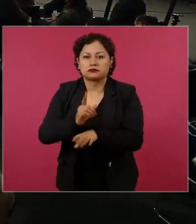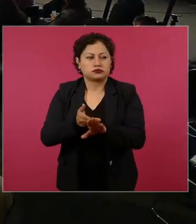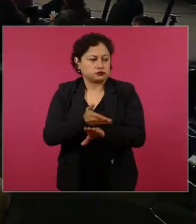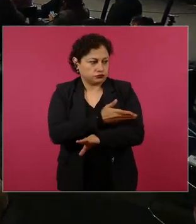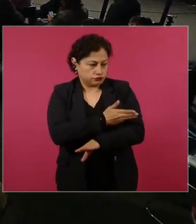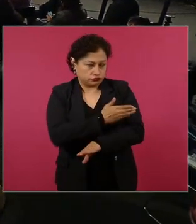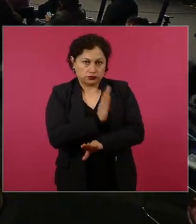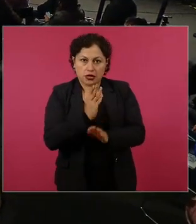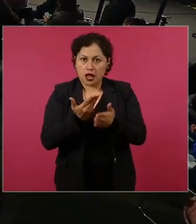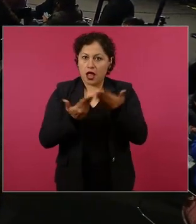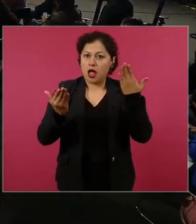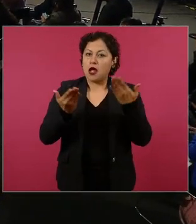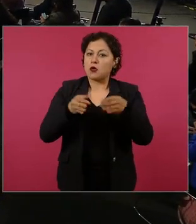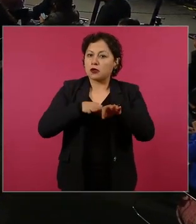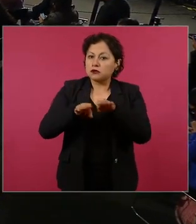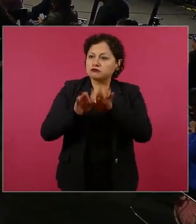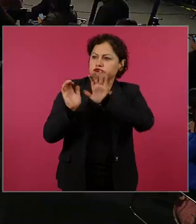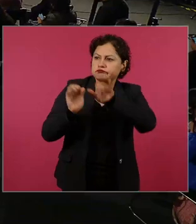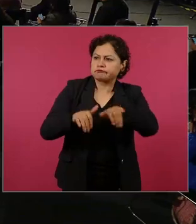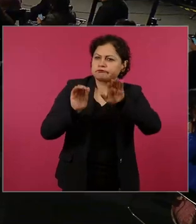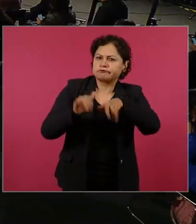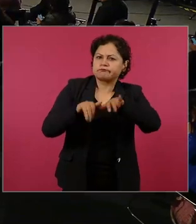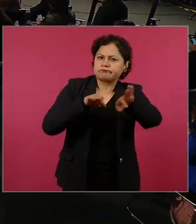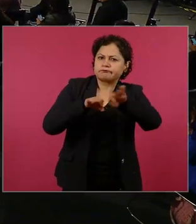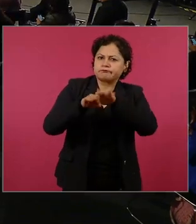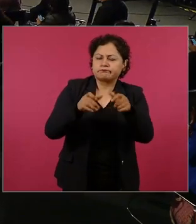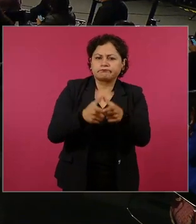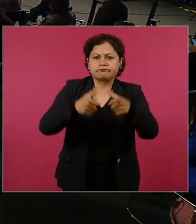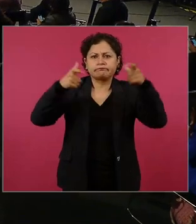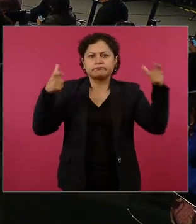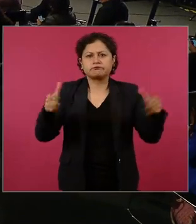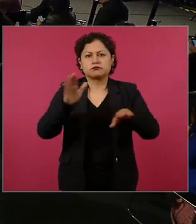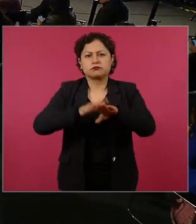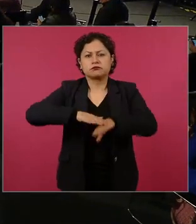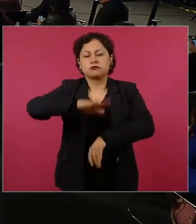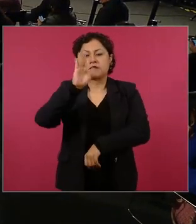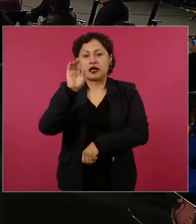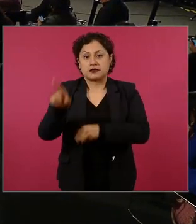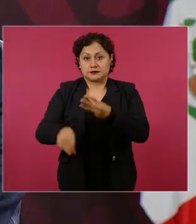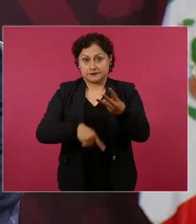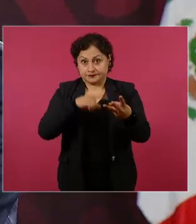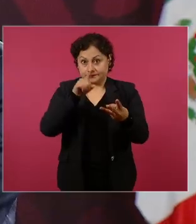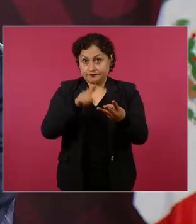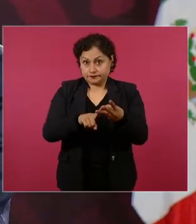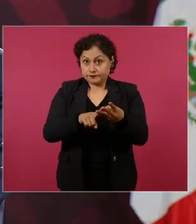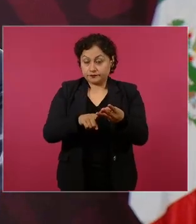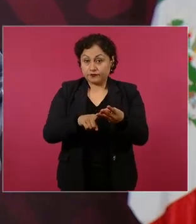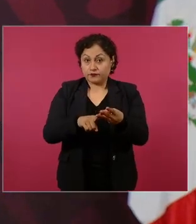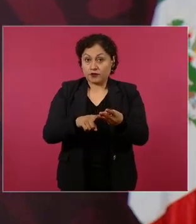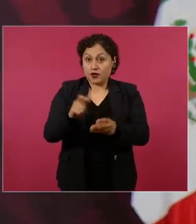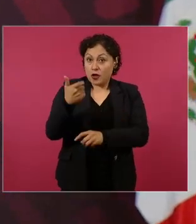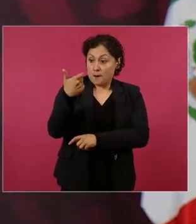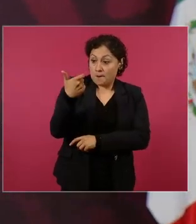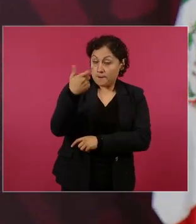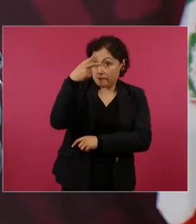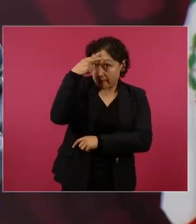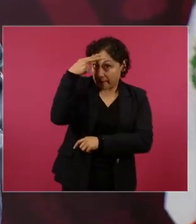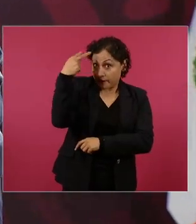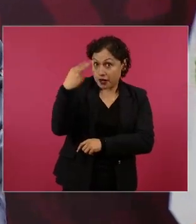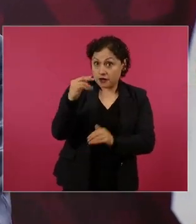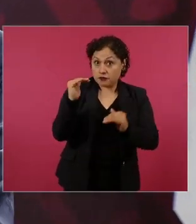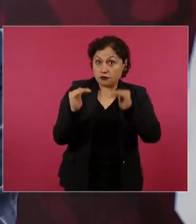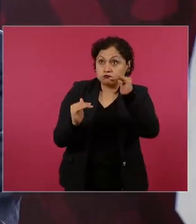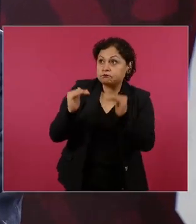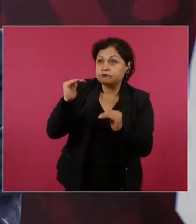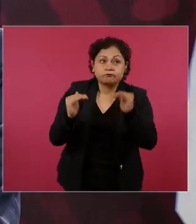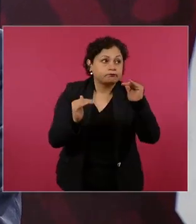No se ha devaluado el peso, como no se veía desde hace